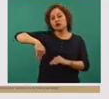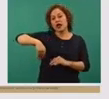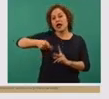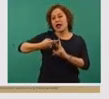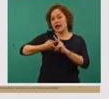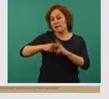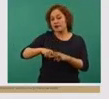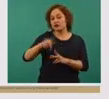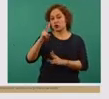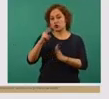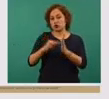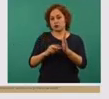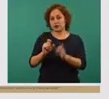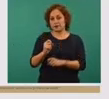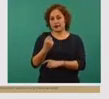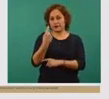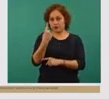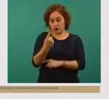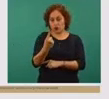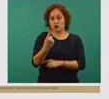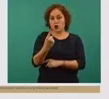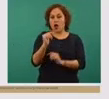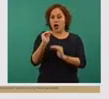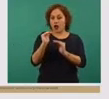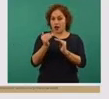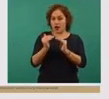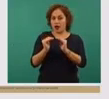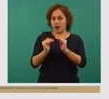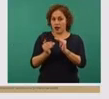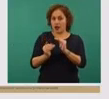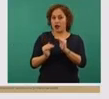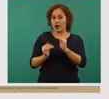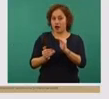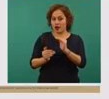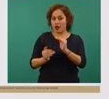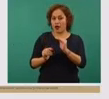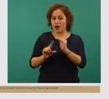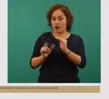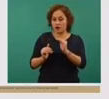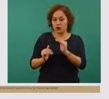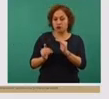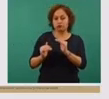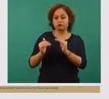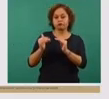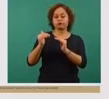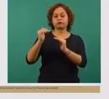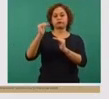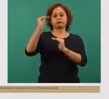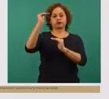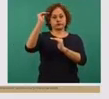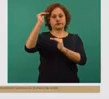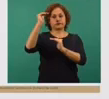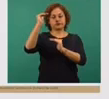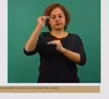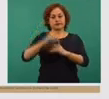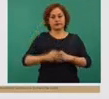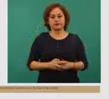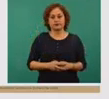que empezó prácticamente cuando cerró el 2020 e inició el 2021, veíamos una tendencia